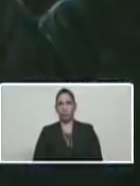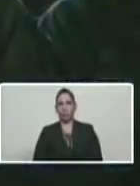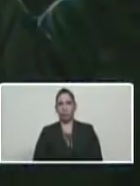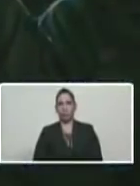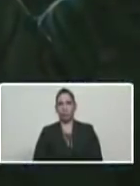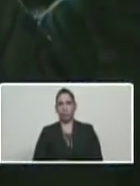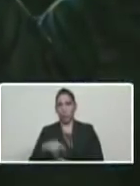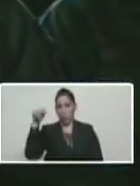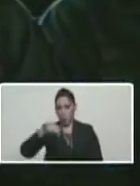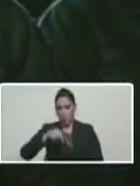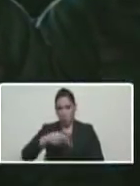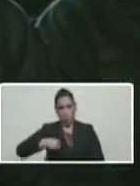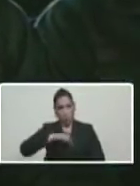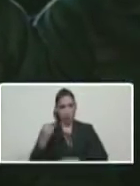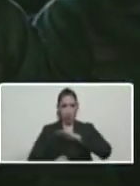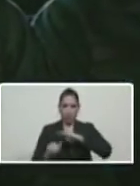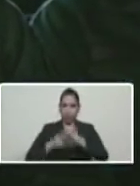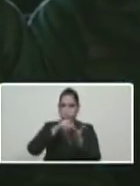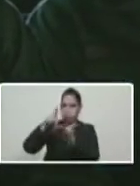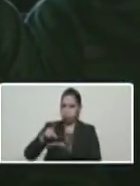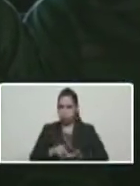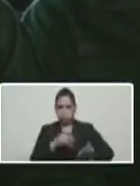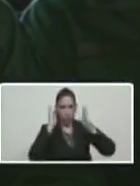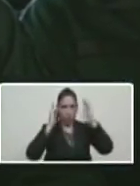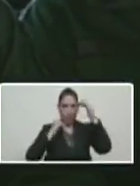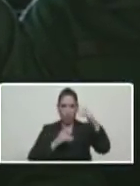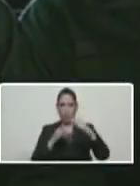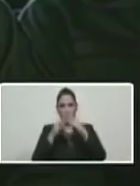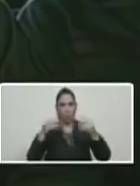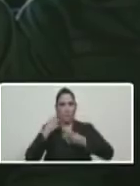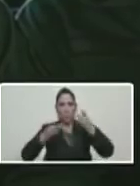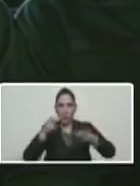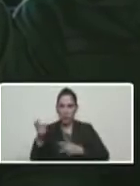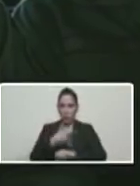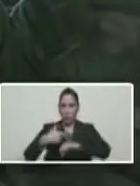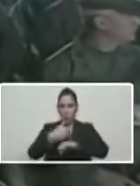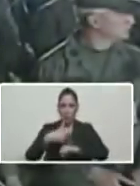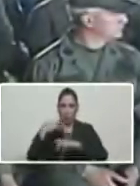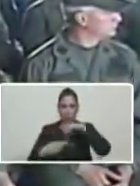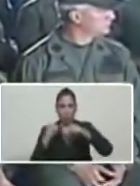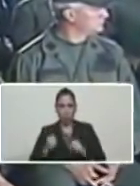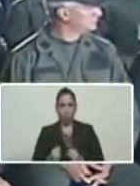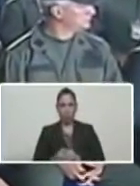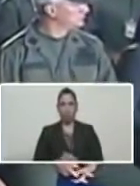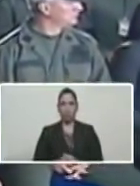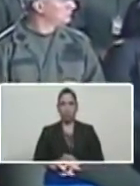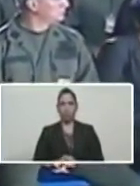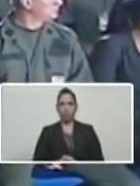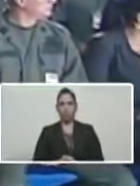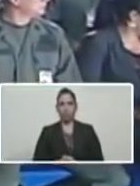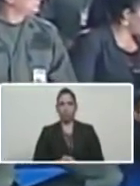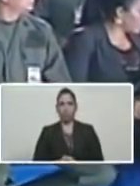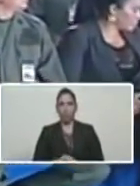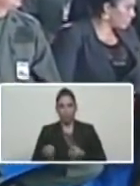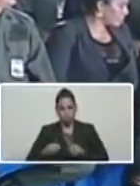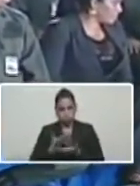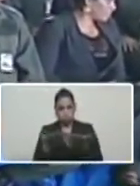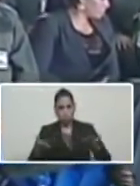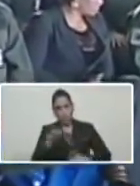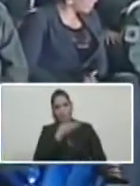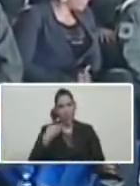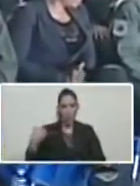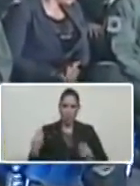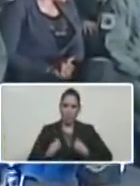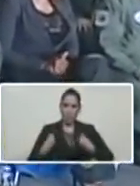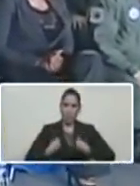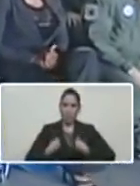Hoy nuestra institución atiende y participa de manera directa en las políticas del gobierno revolucionario. Contribuye a mejorar la calidad de vida